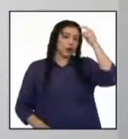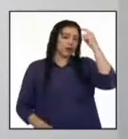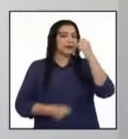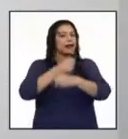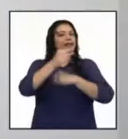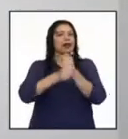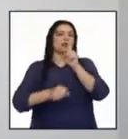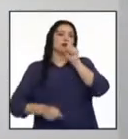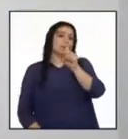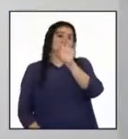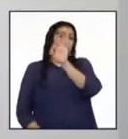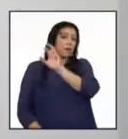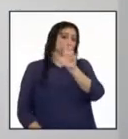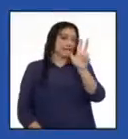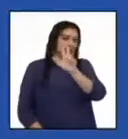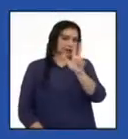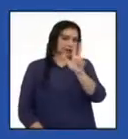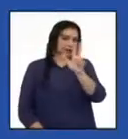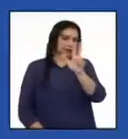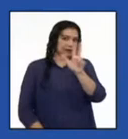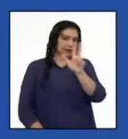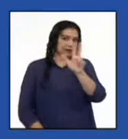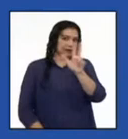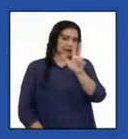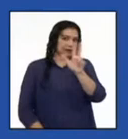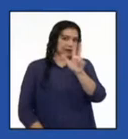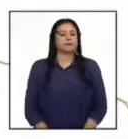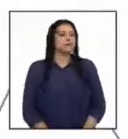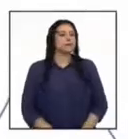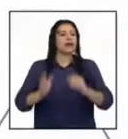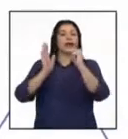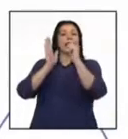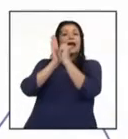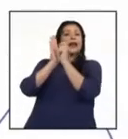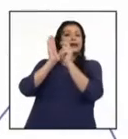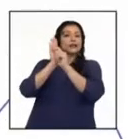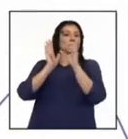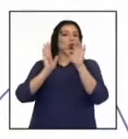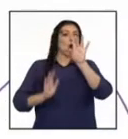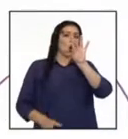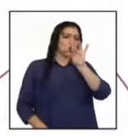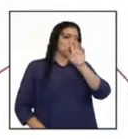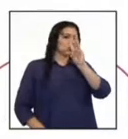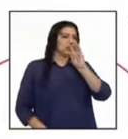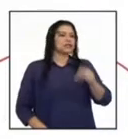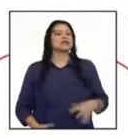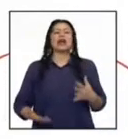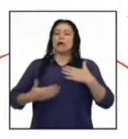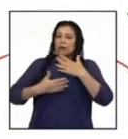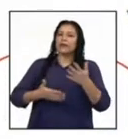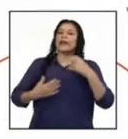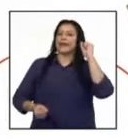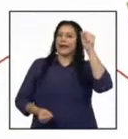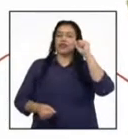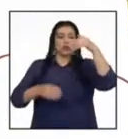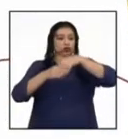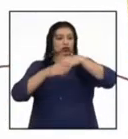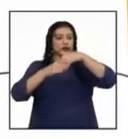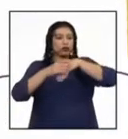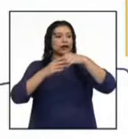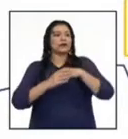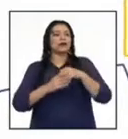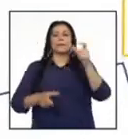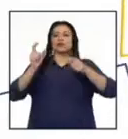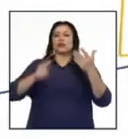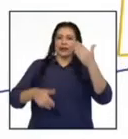de 1933. El artículo 86 dice: gozan del derecho de sufragio los ciudadanos